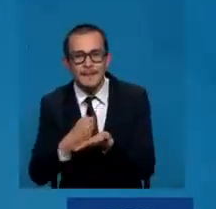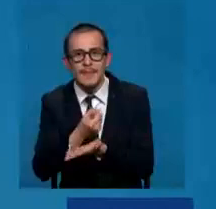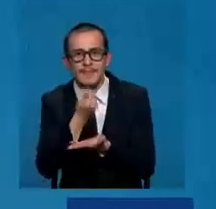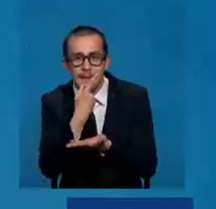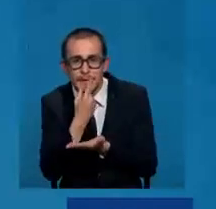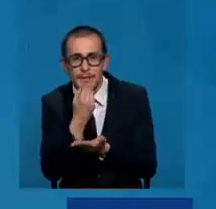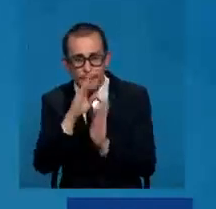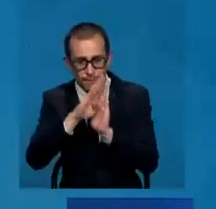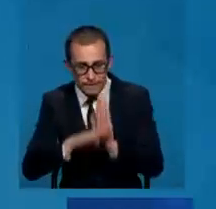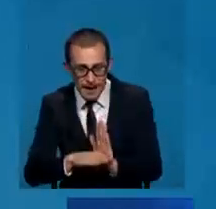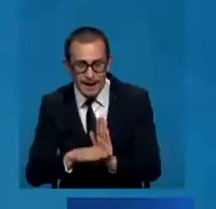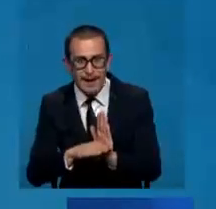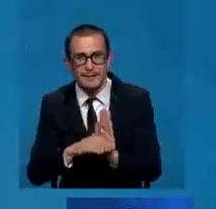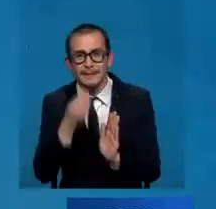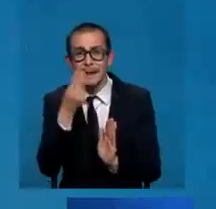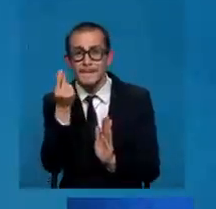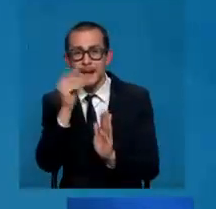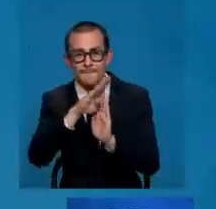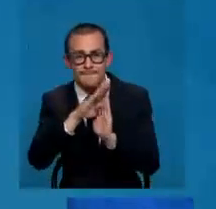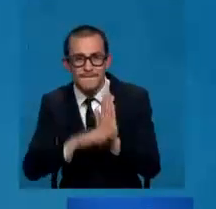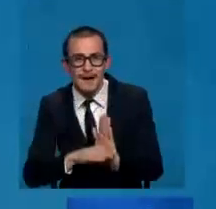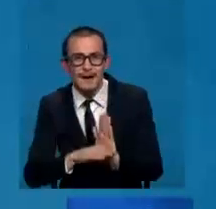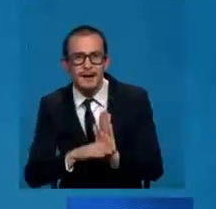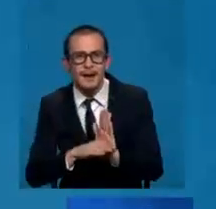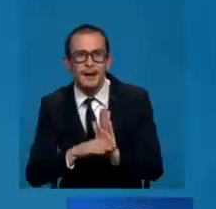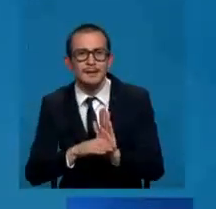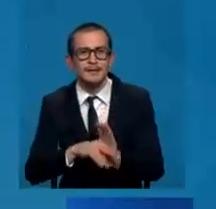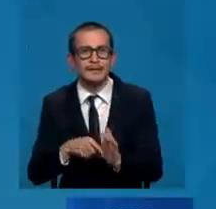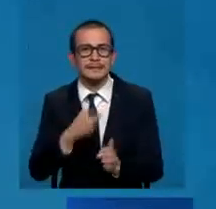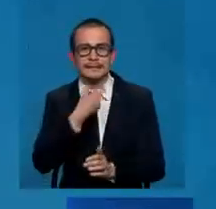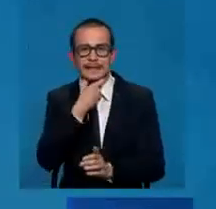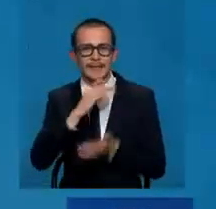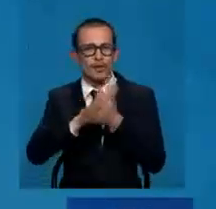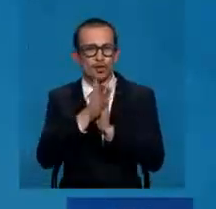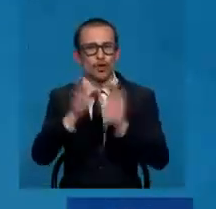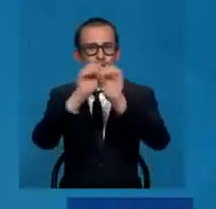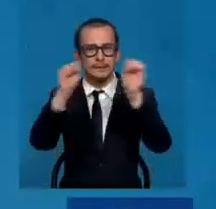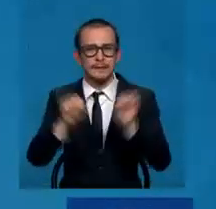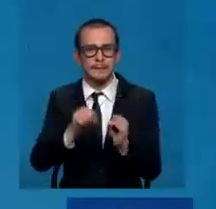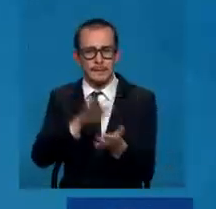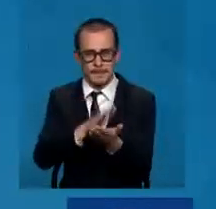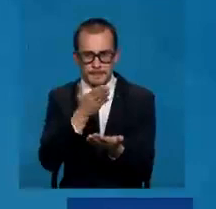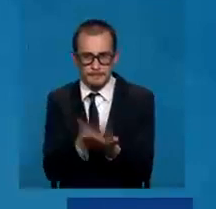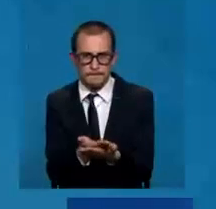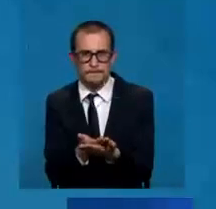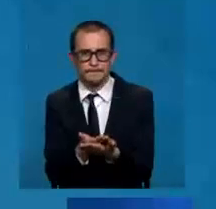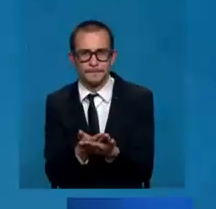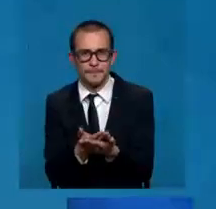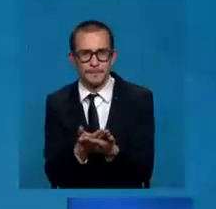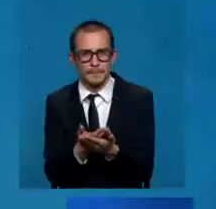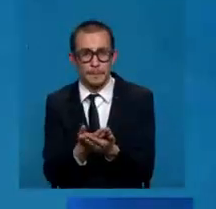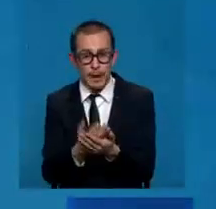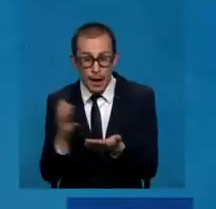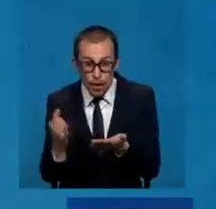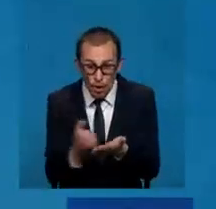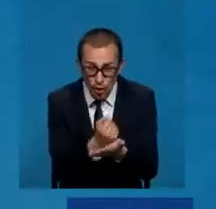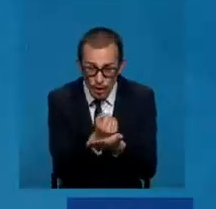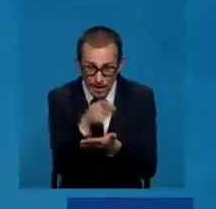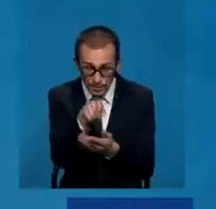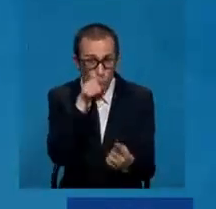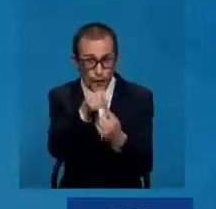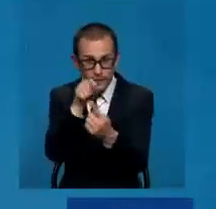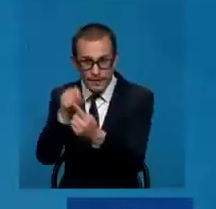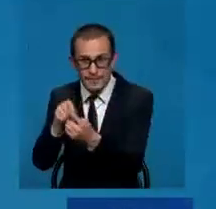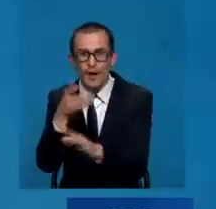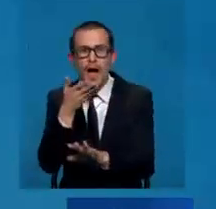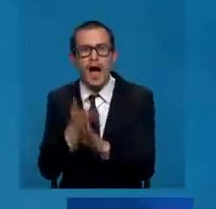y una baja en el precio y garantías de nuestro sistema de salud. Pero para lograr estos objetivos